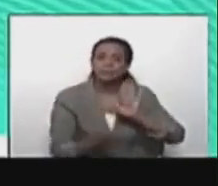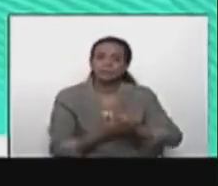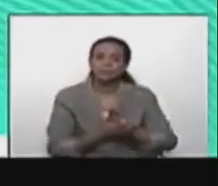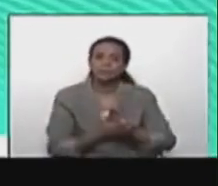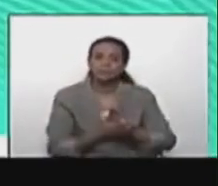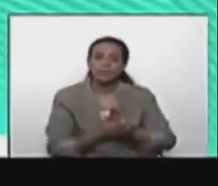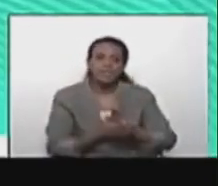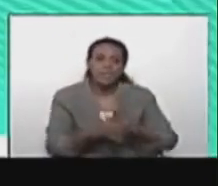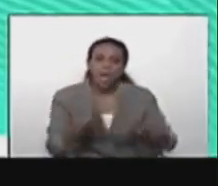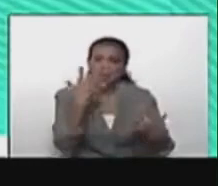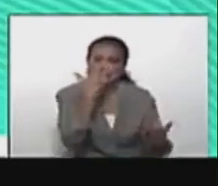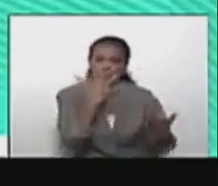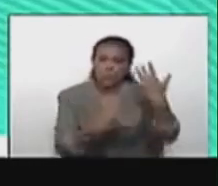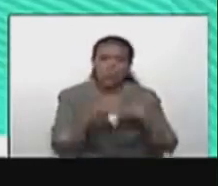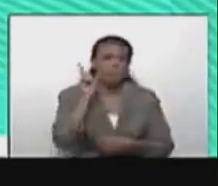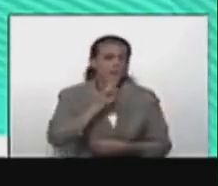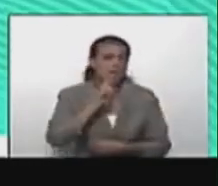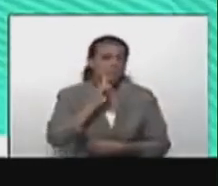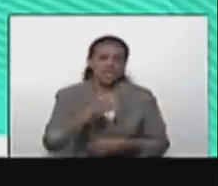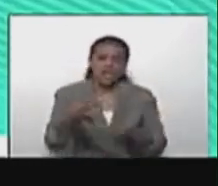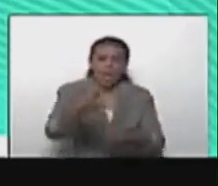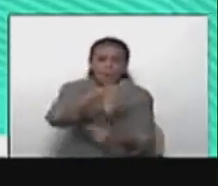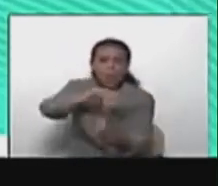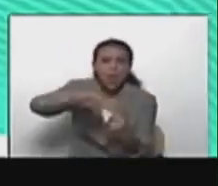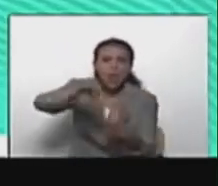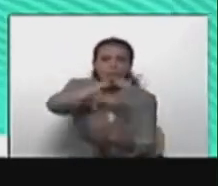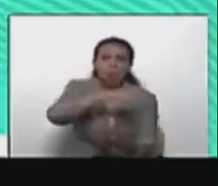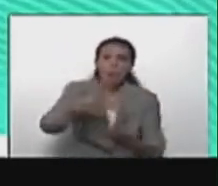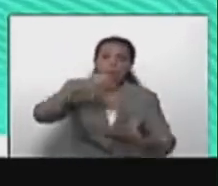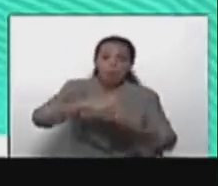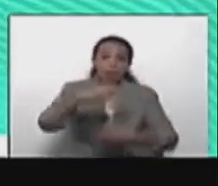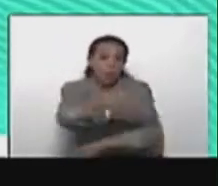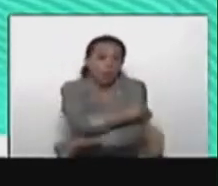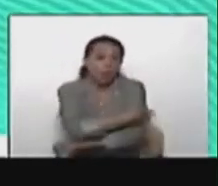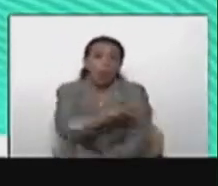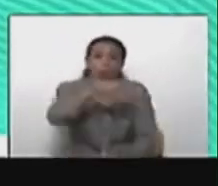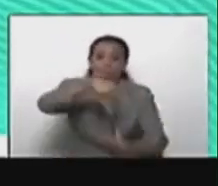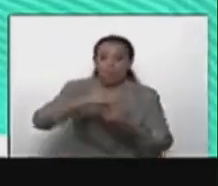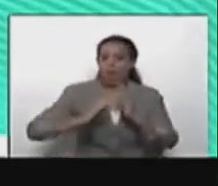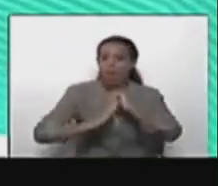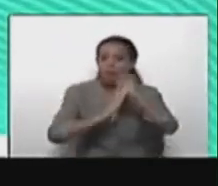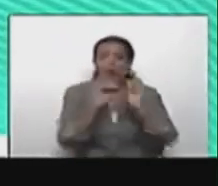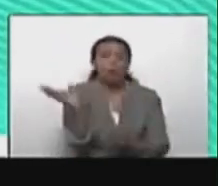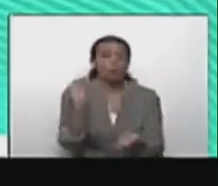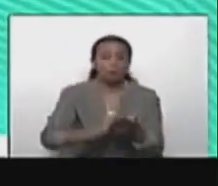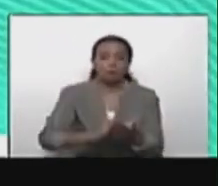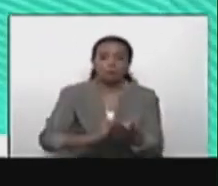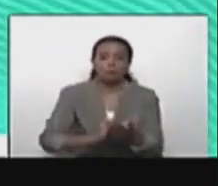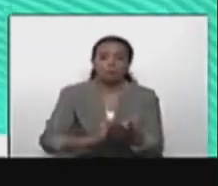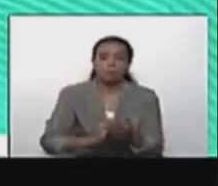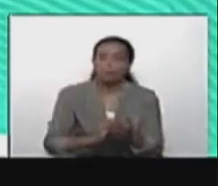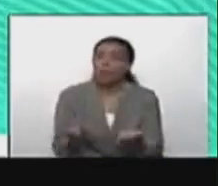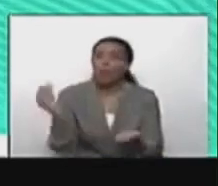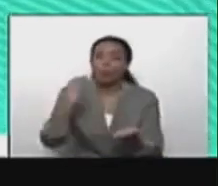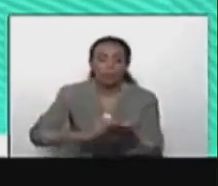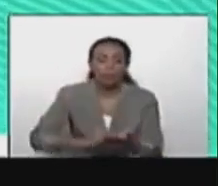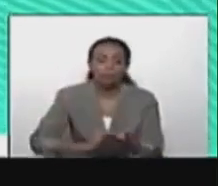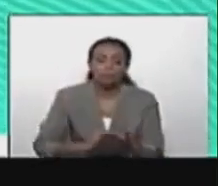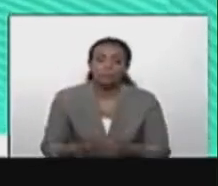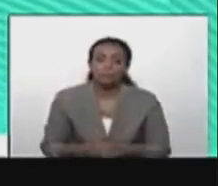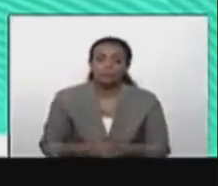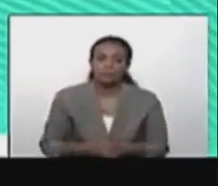Y el fascismo en Venezuela no pasará. Solamente le digo, a la mentira no te vistas que no